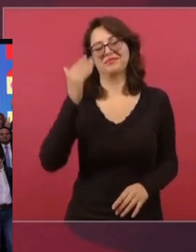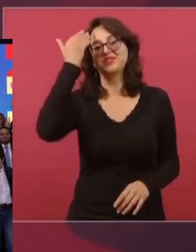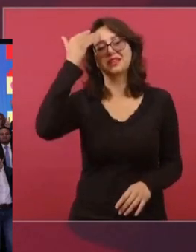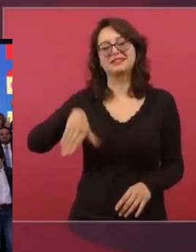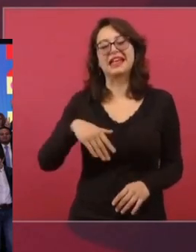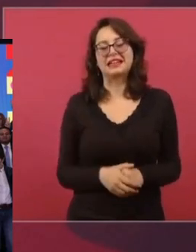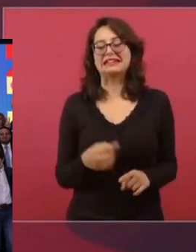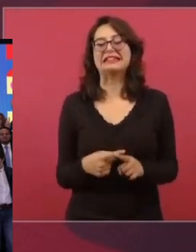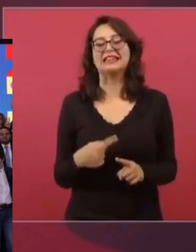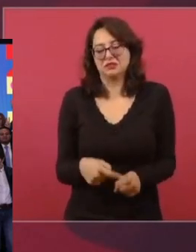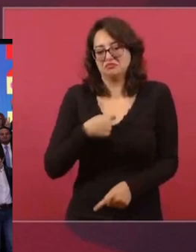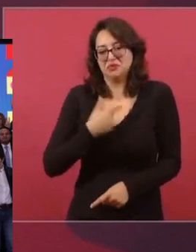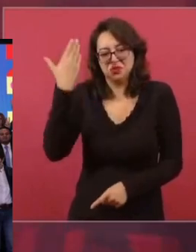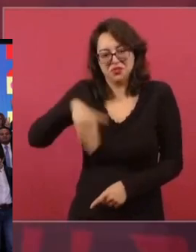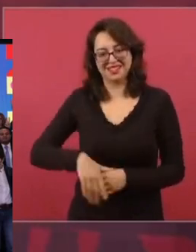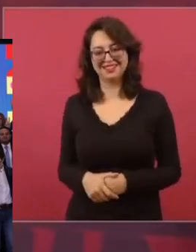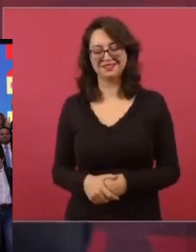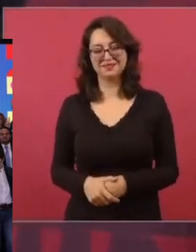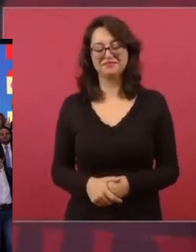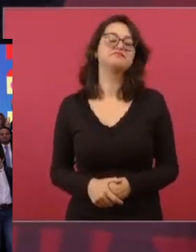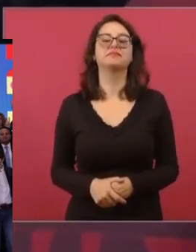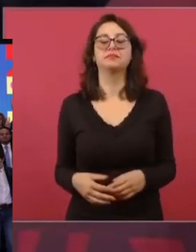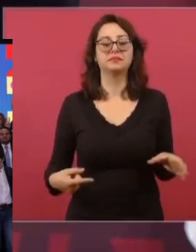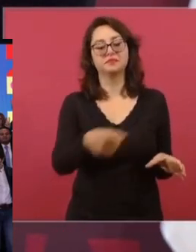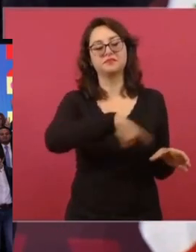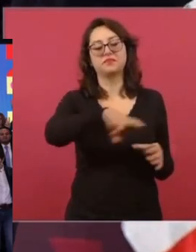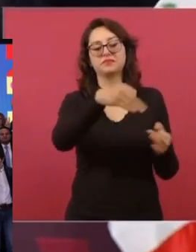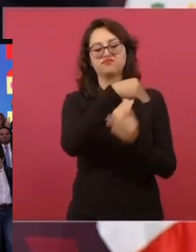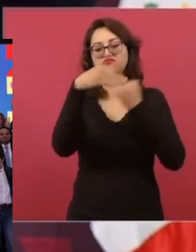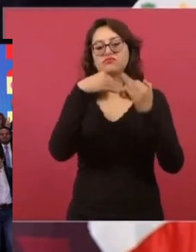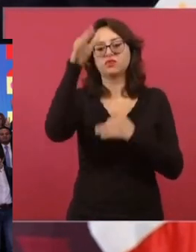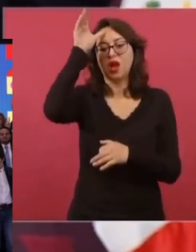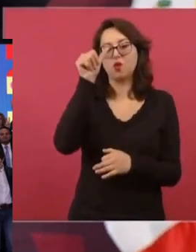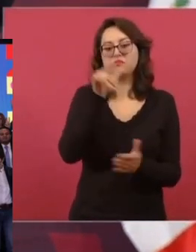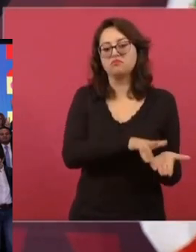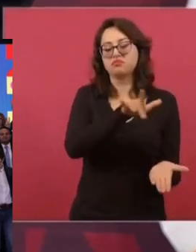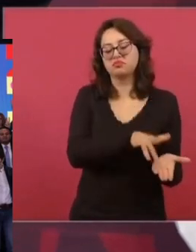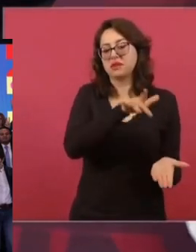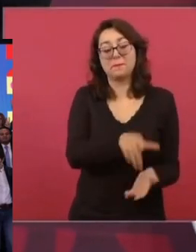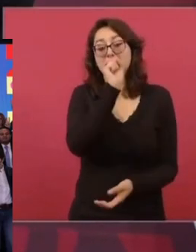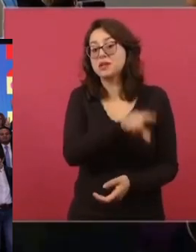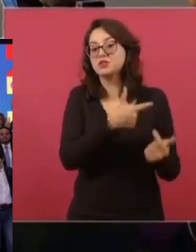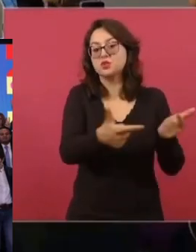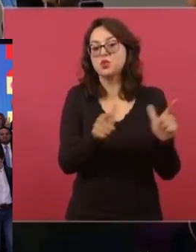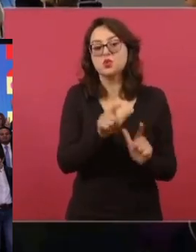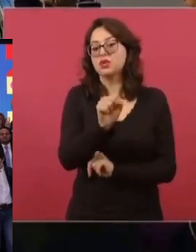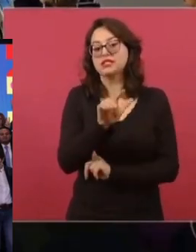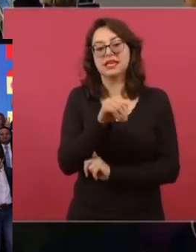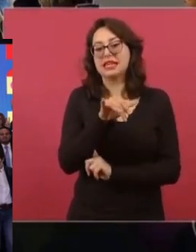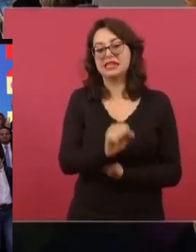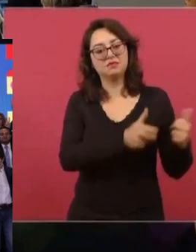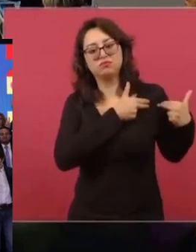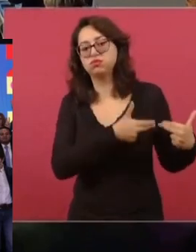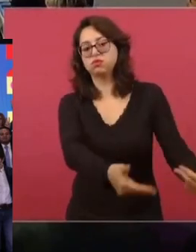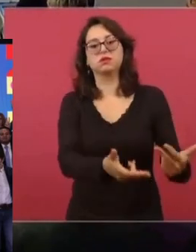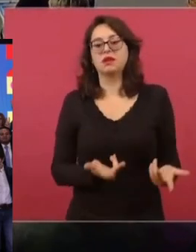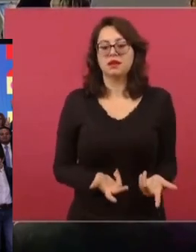ya tiene también la bendición, porque es lo mismo, es que es Salinas, ¿no? Es un grupo